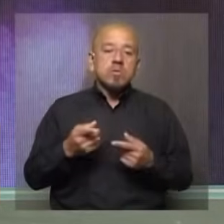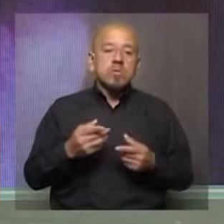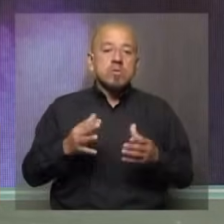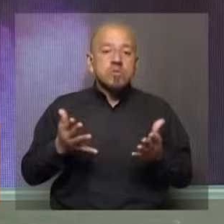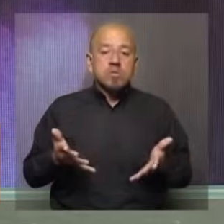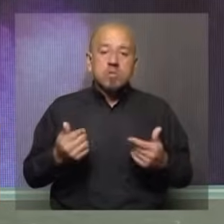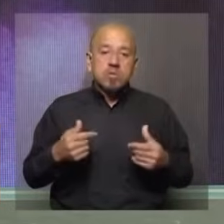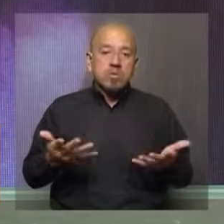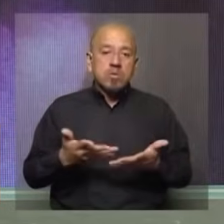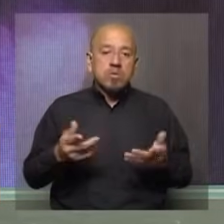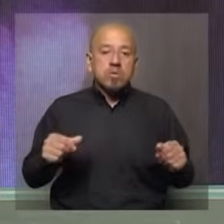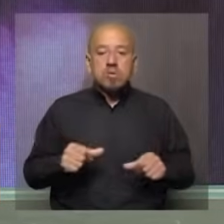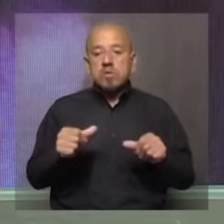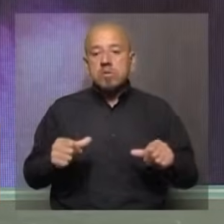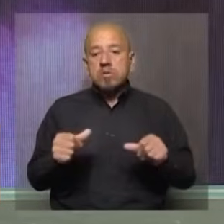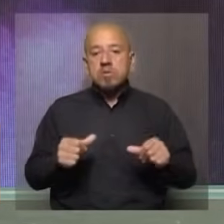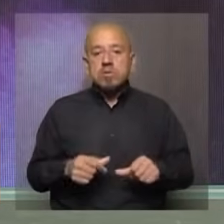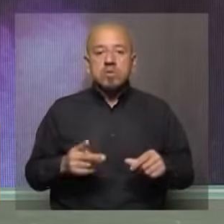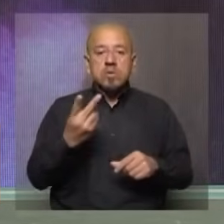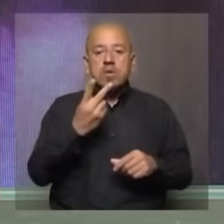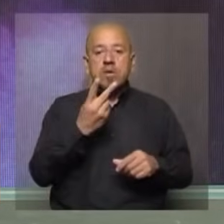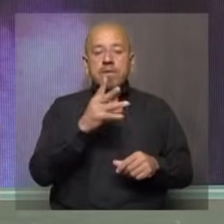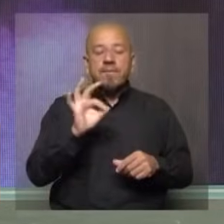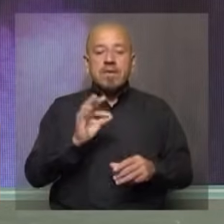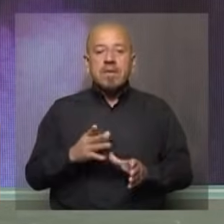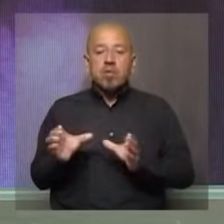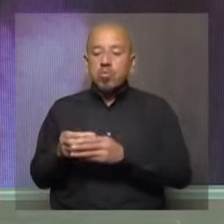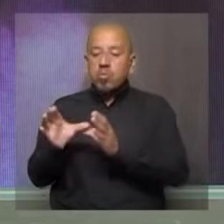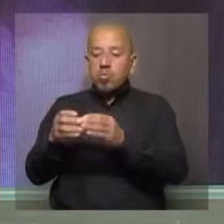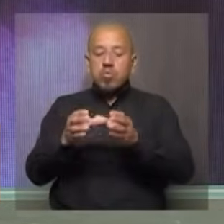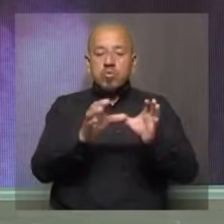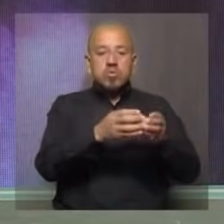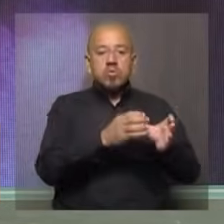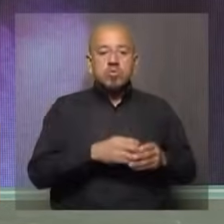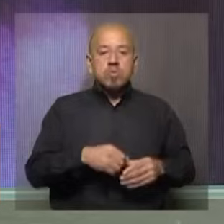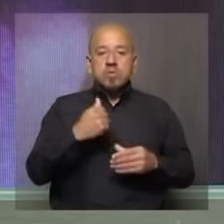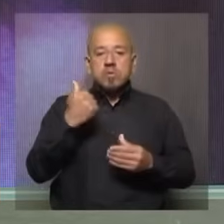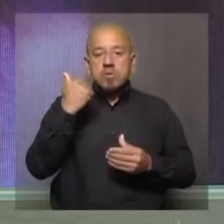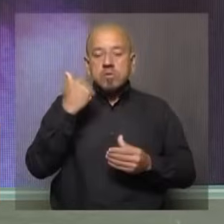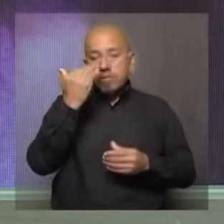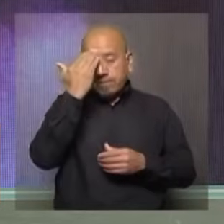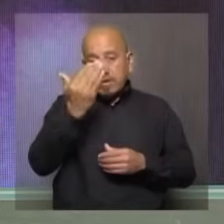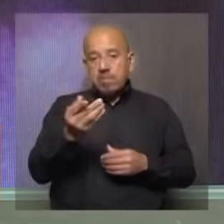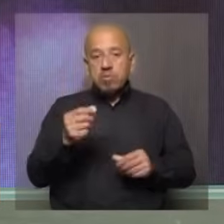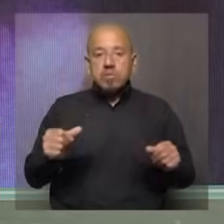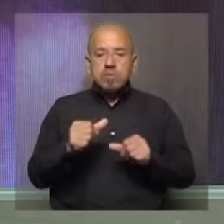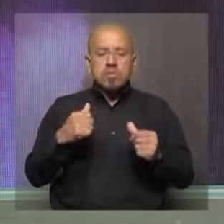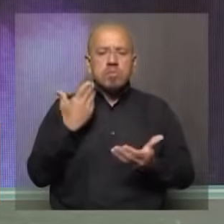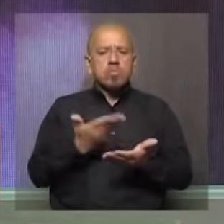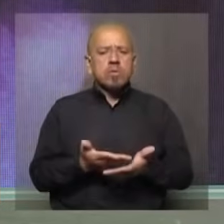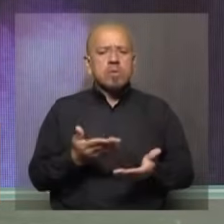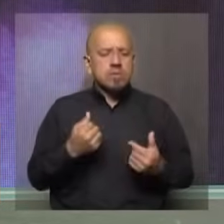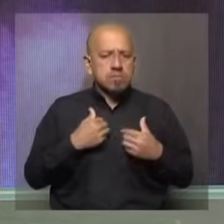lo que estoy haciendo ahora. Alrededor de 20 sectores del Frente Amplio me hicieron una propuesta. Yo entendí que era muy